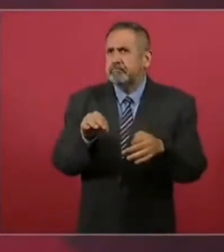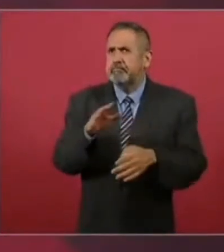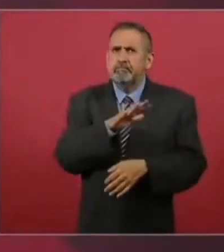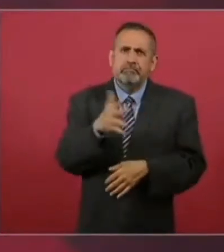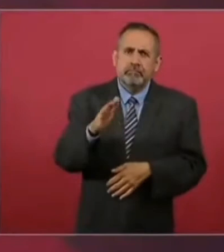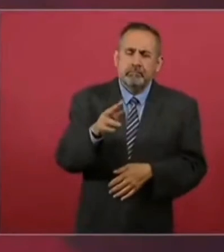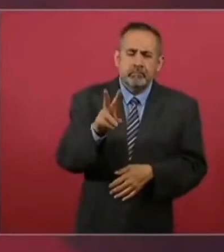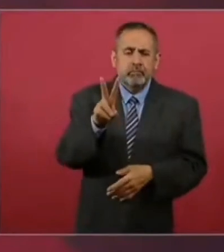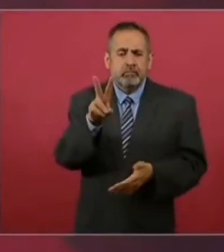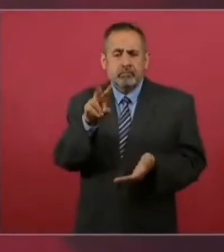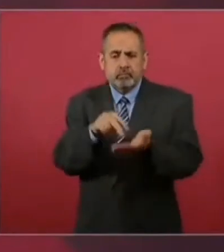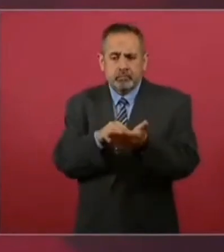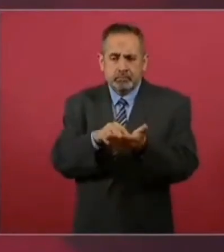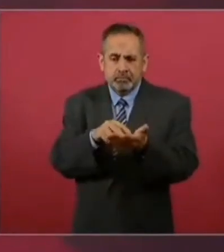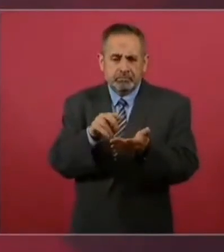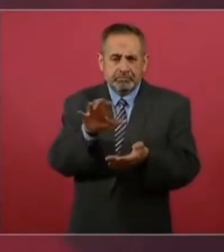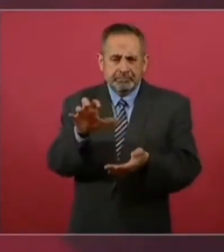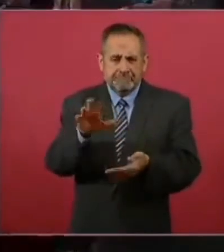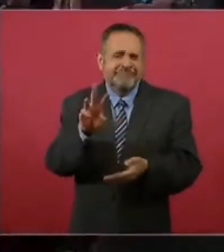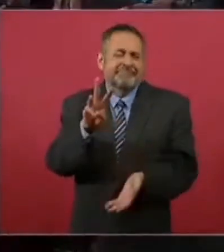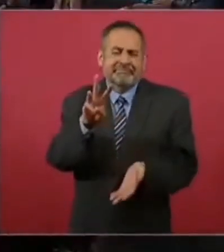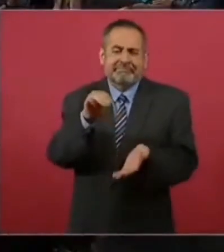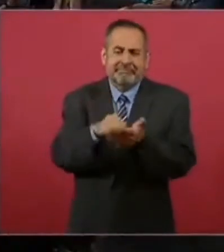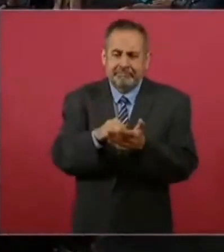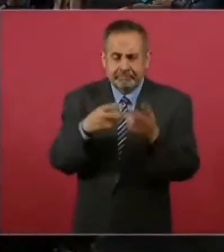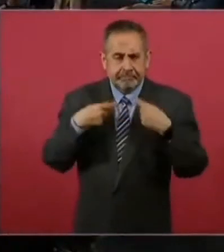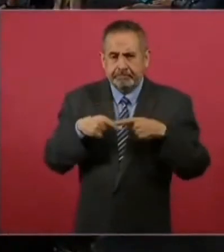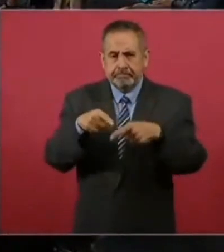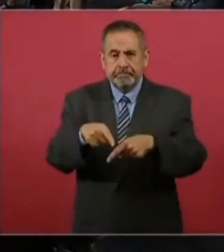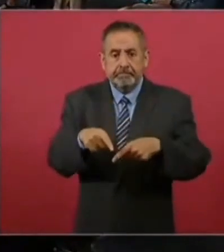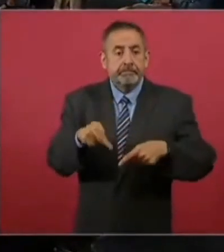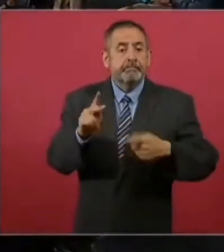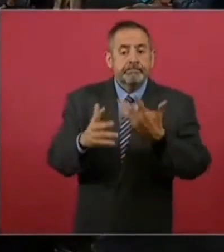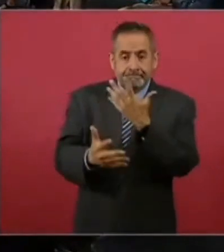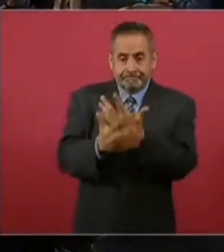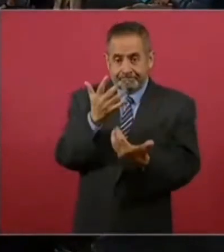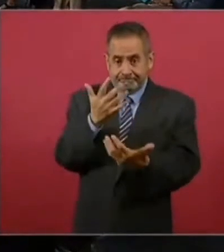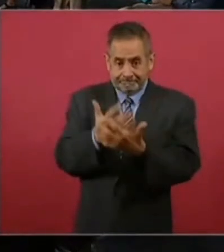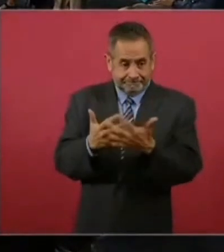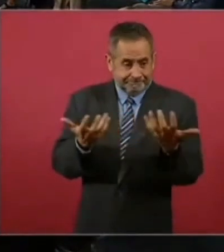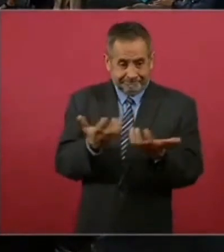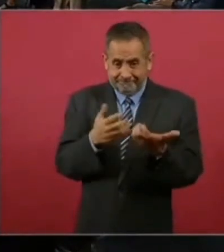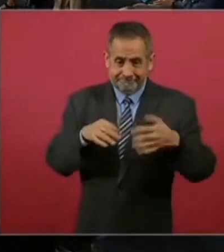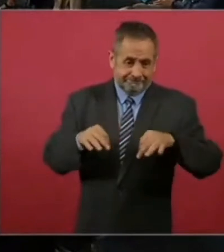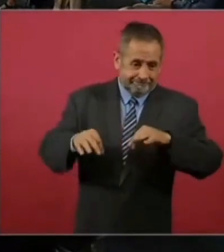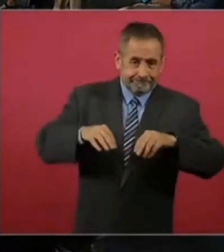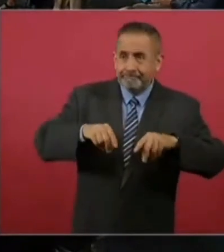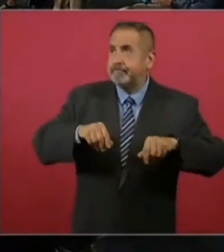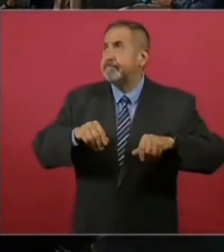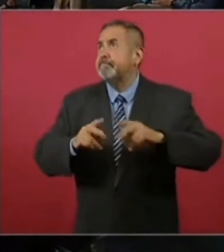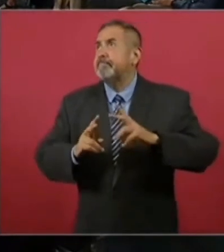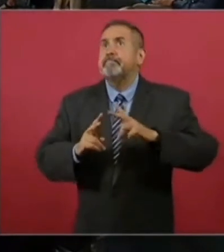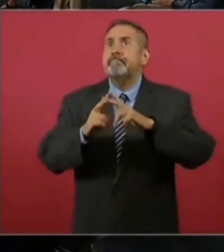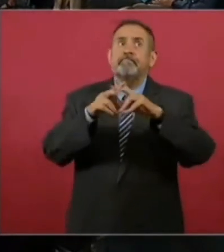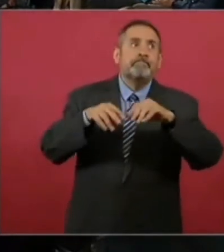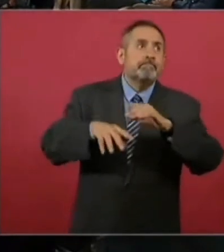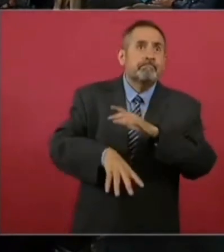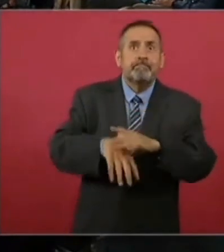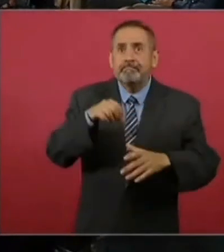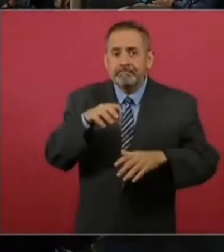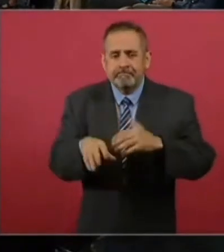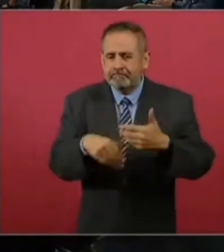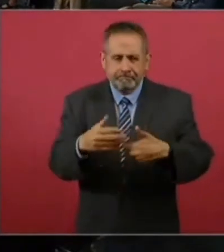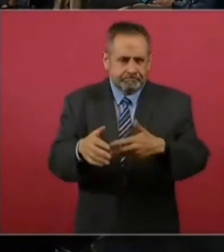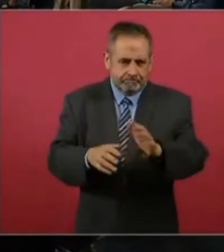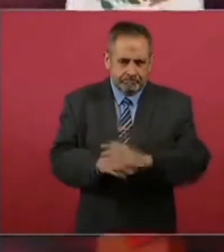2.500, 3.000, pero son los que van a operar la refinería. Y